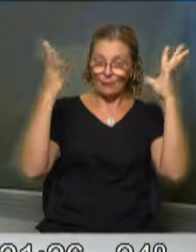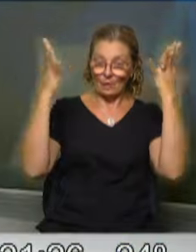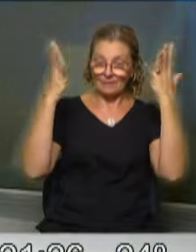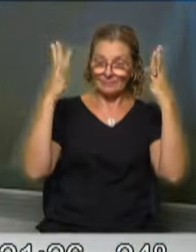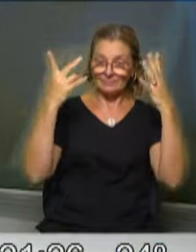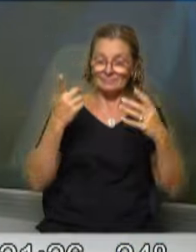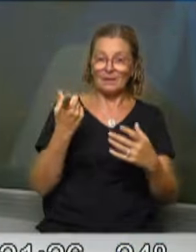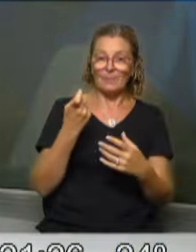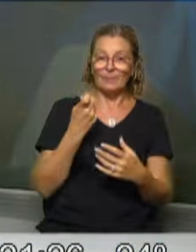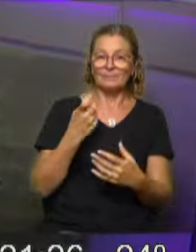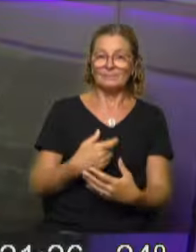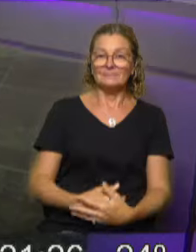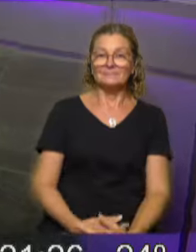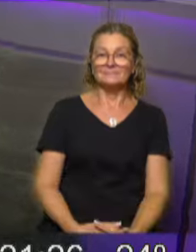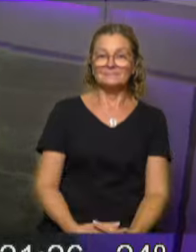es el programa que más aplaude.